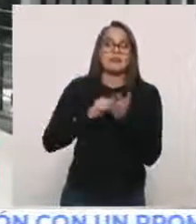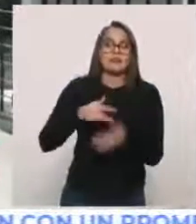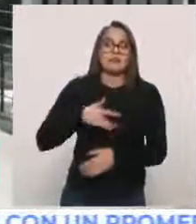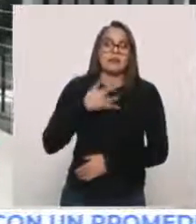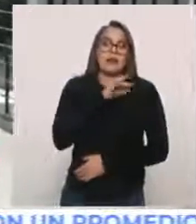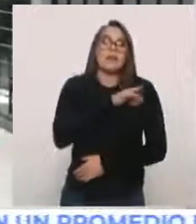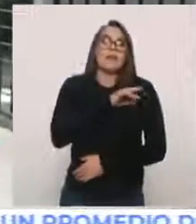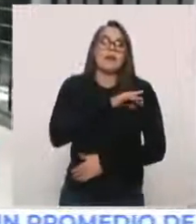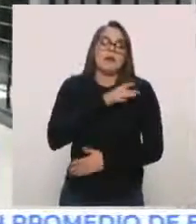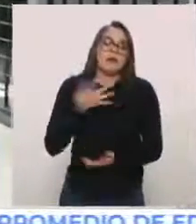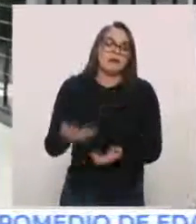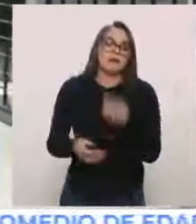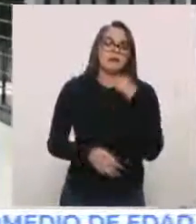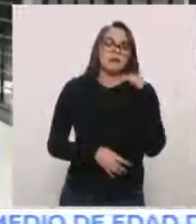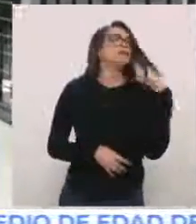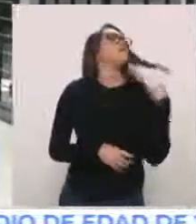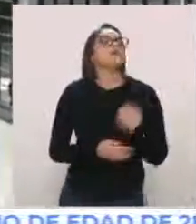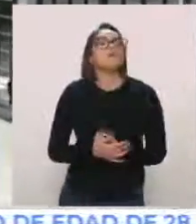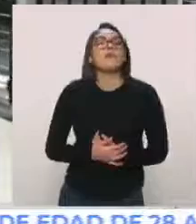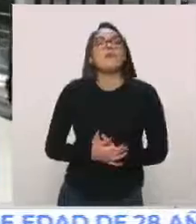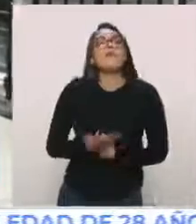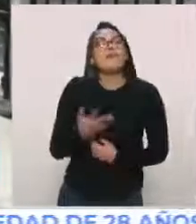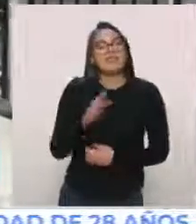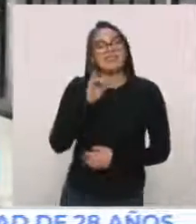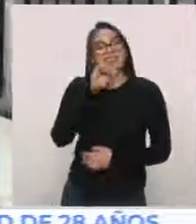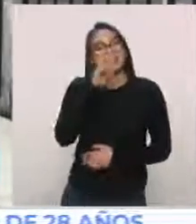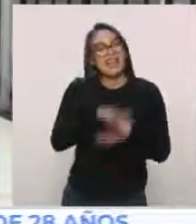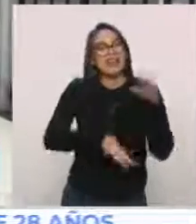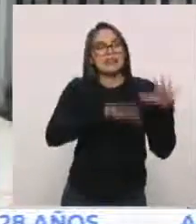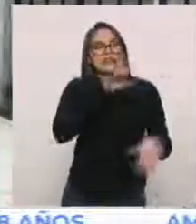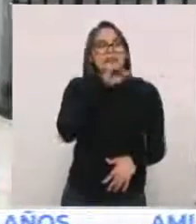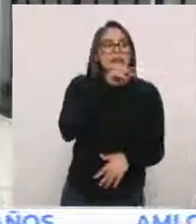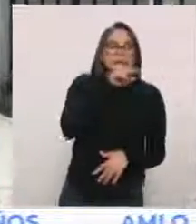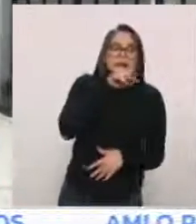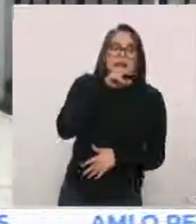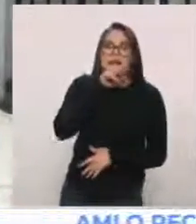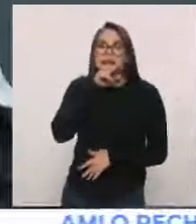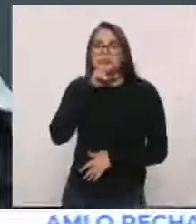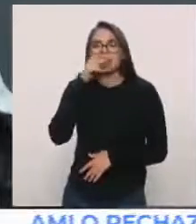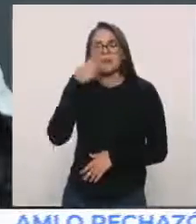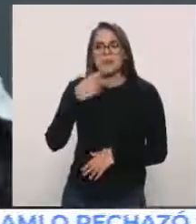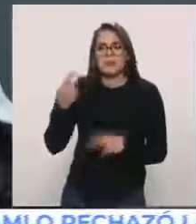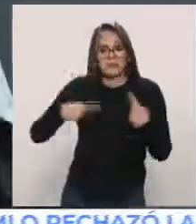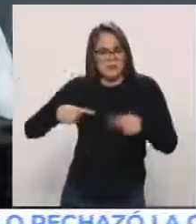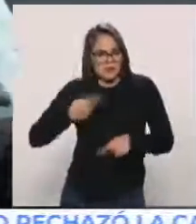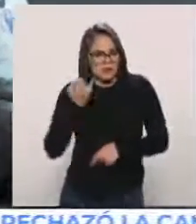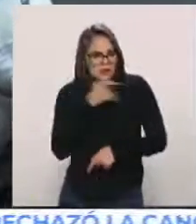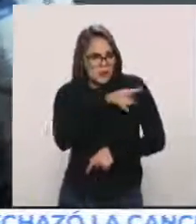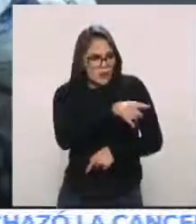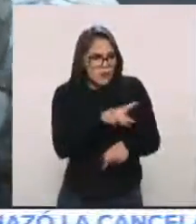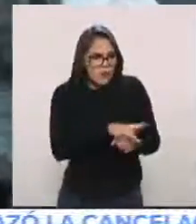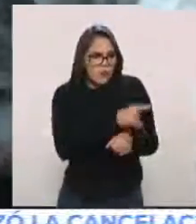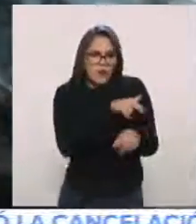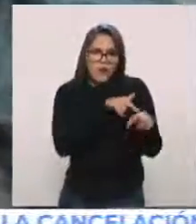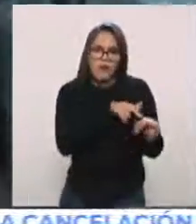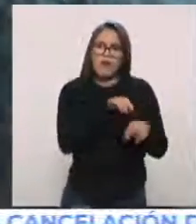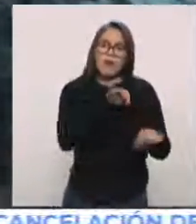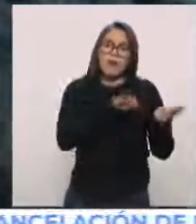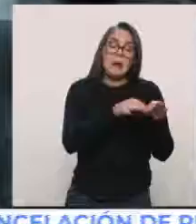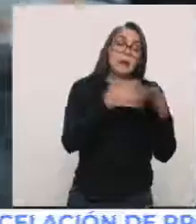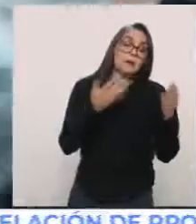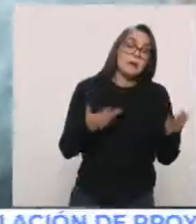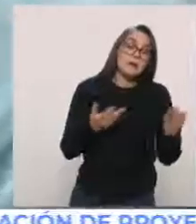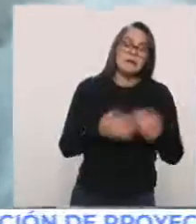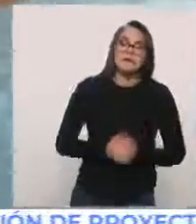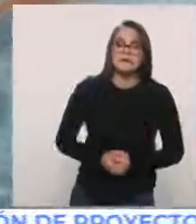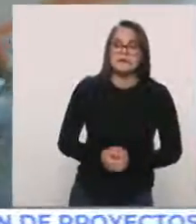de nervios, y sí hay gente que pregunta que por qué seguimos trabajando. El servicio de limpia y recolección de basura se mantendrá